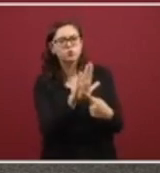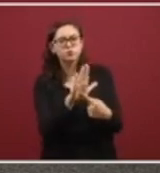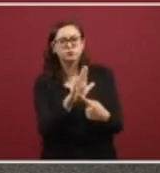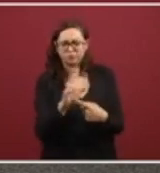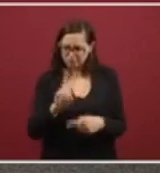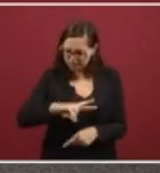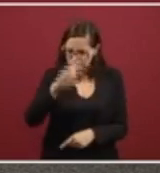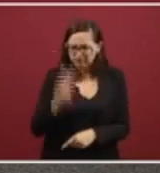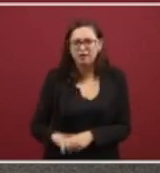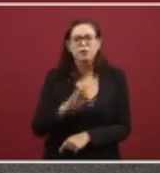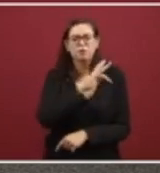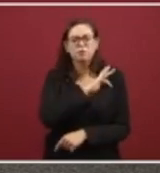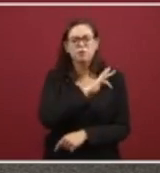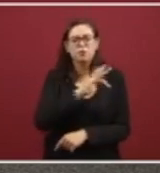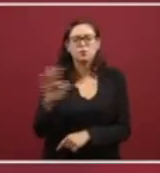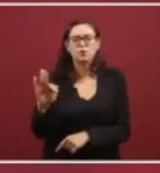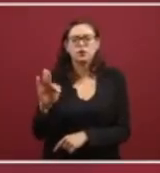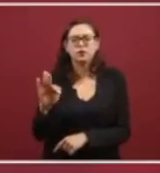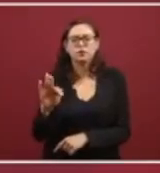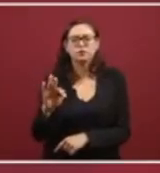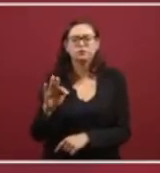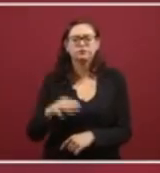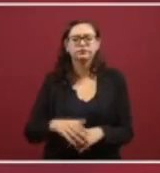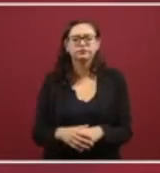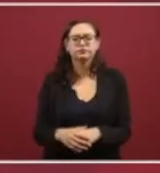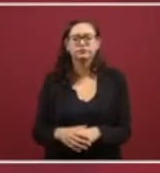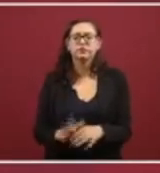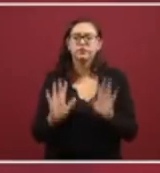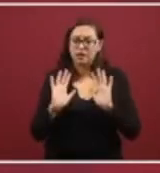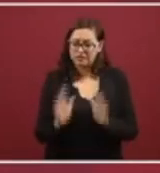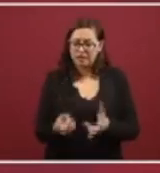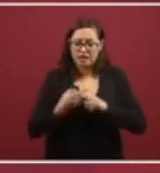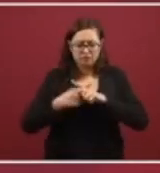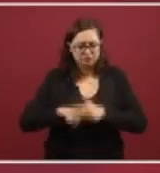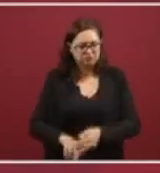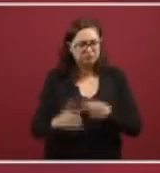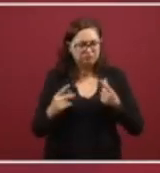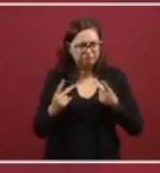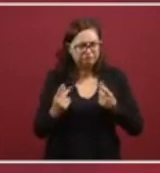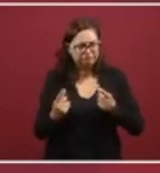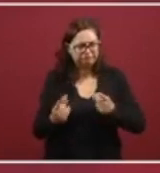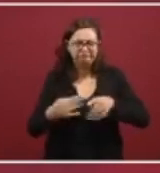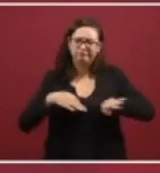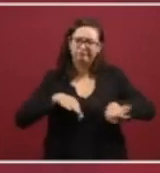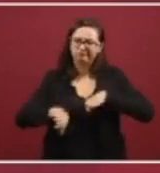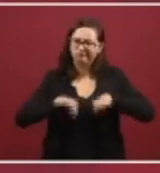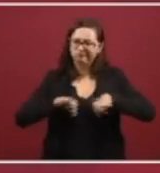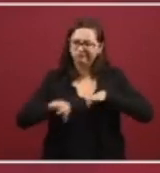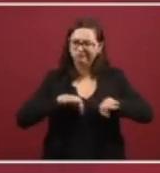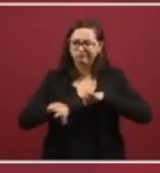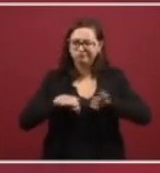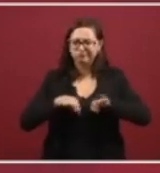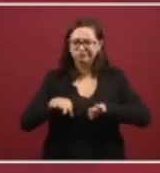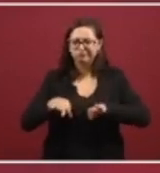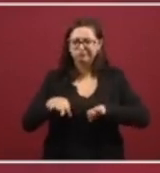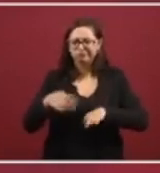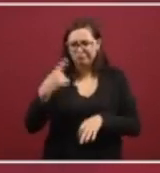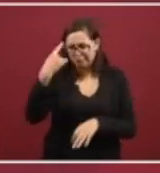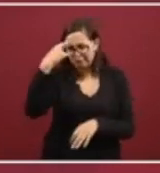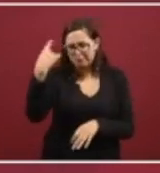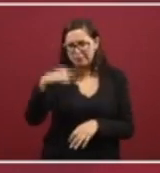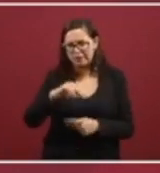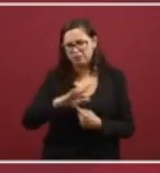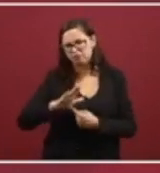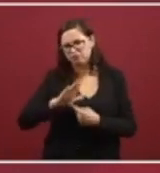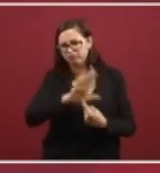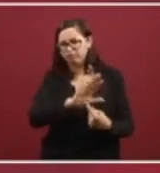vía y ya estamos aplicándonos para dar buenos